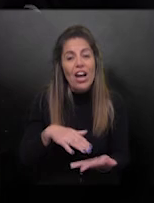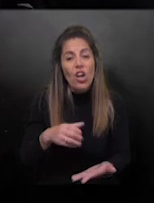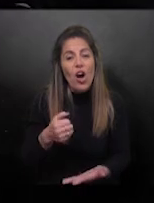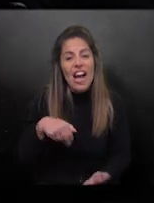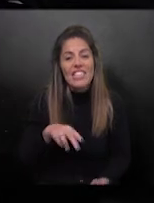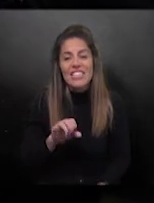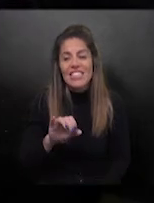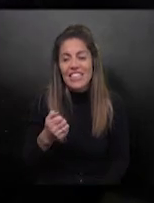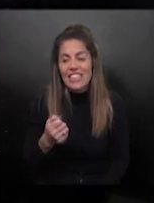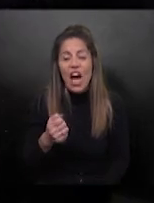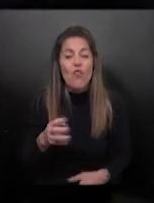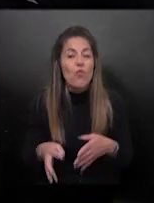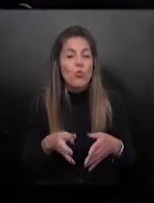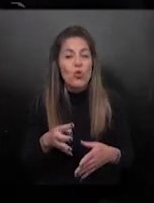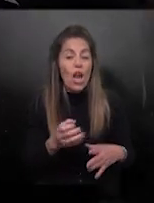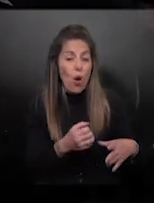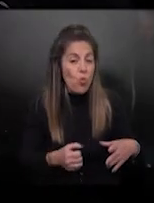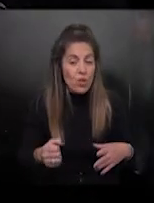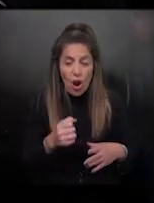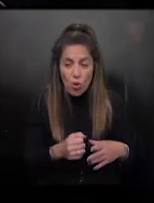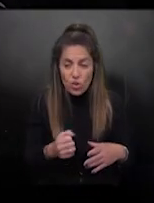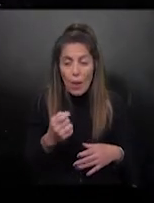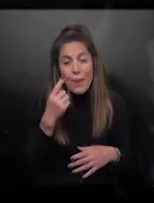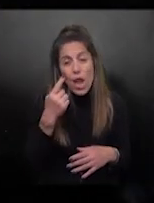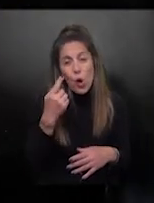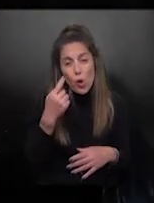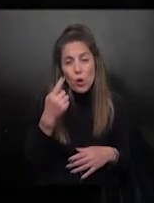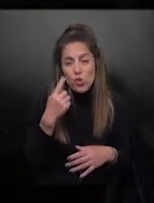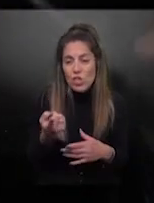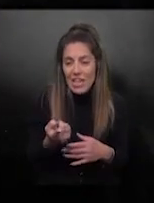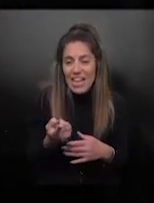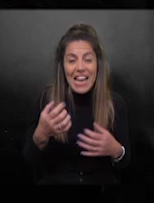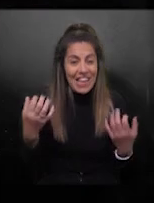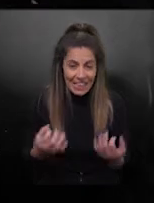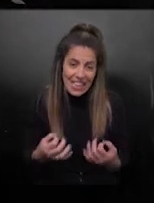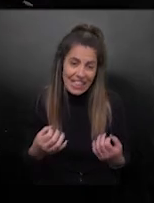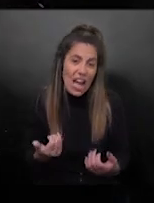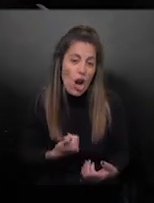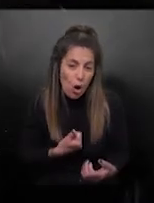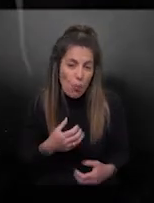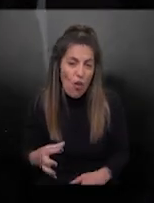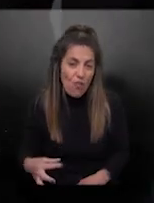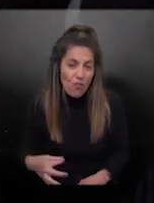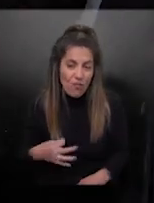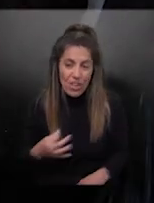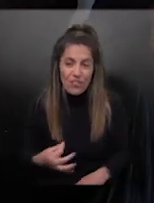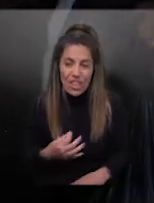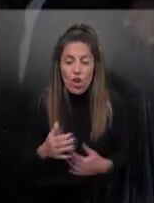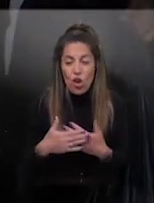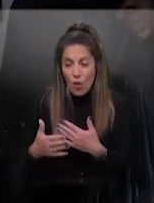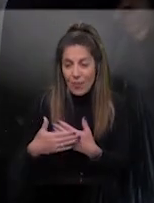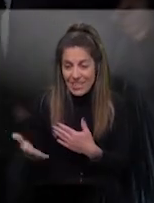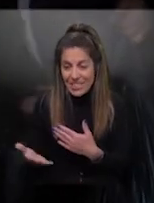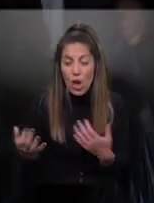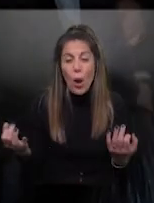estaba funcionando una olla móvil, para conocer también la realidad y cómo están viviendo los vecinos,